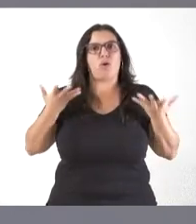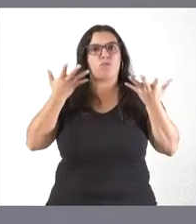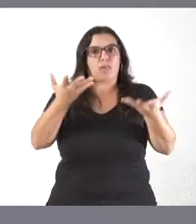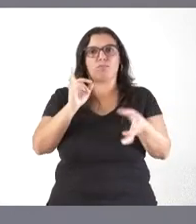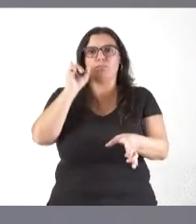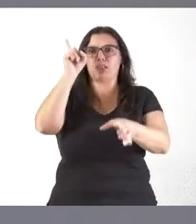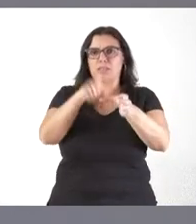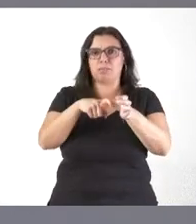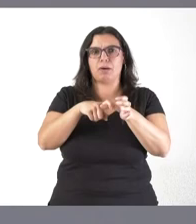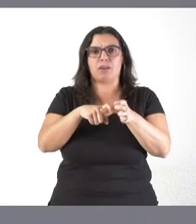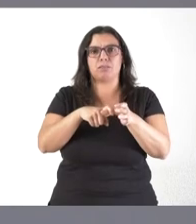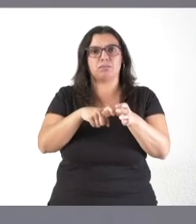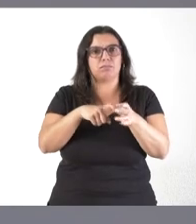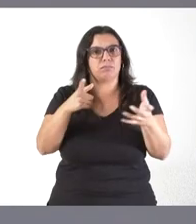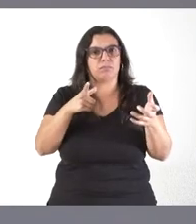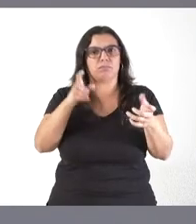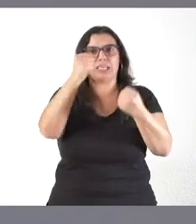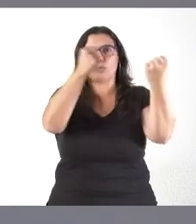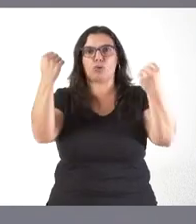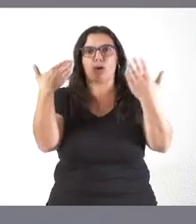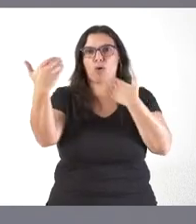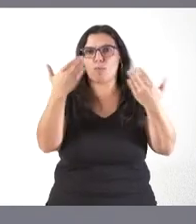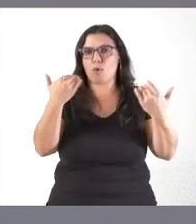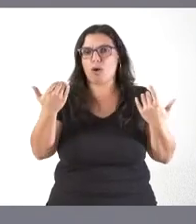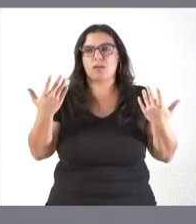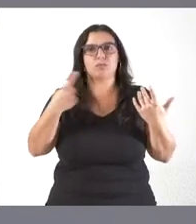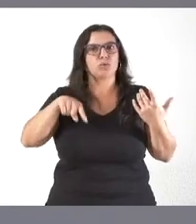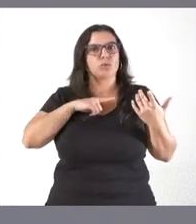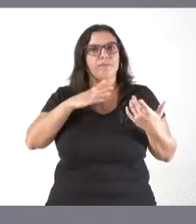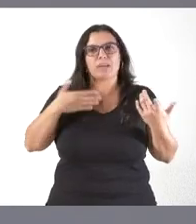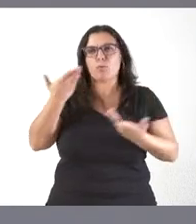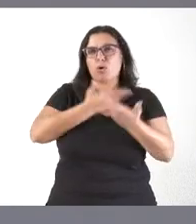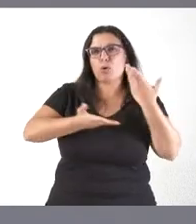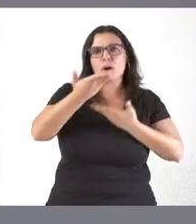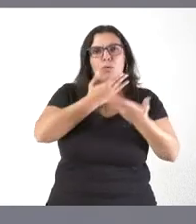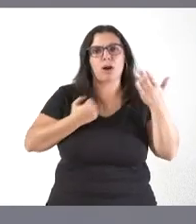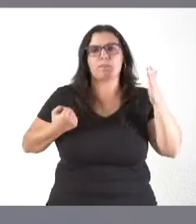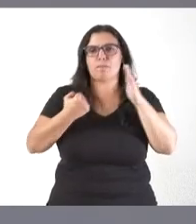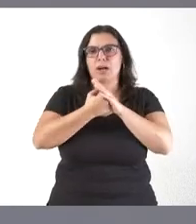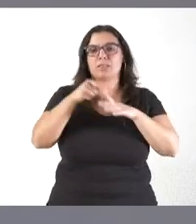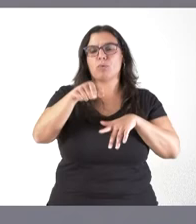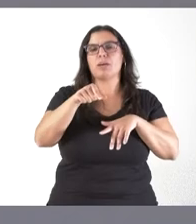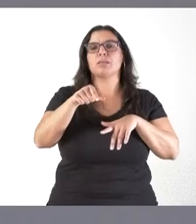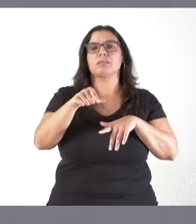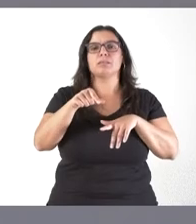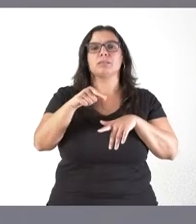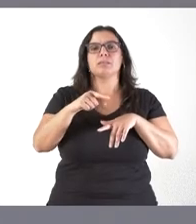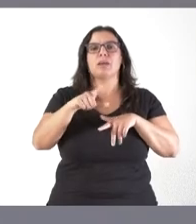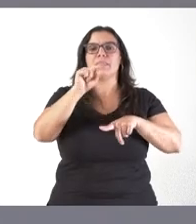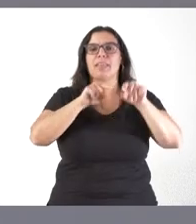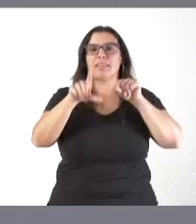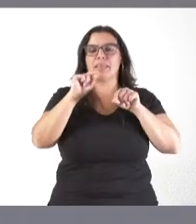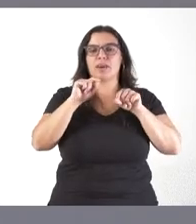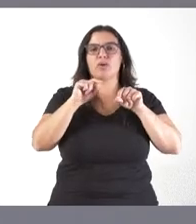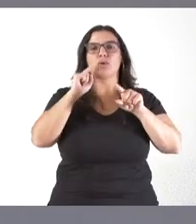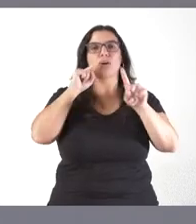de las instituciones convocantes y con la máxima voluntad de colaboración ahí se define una serie de órganos de lo que tenía que ser la mesa por